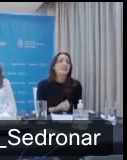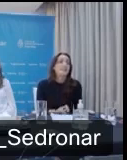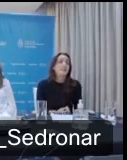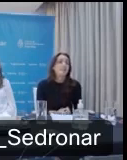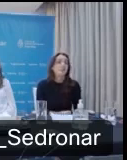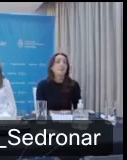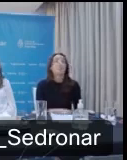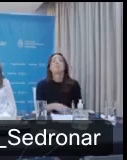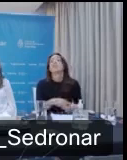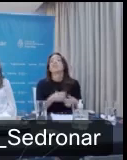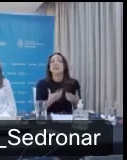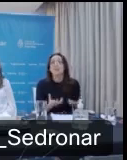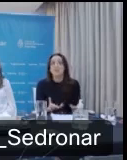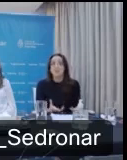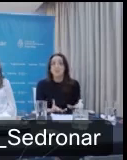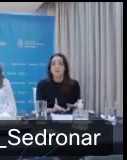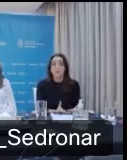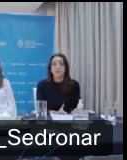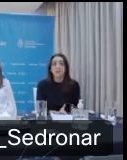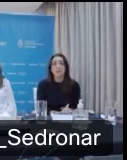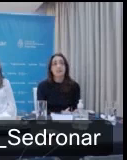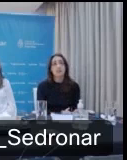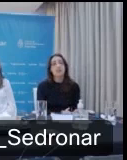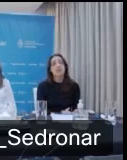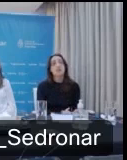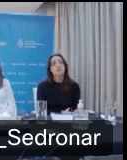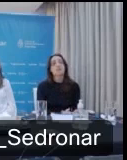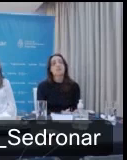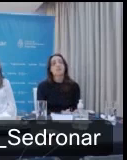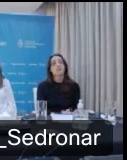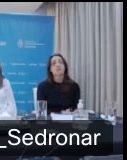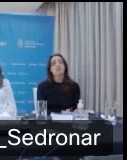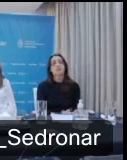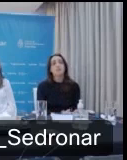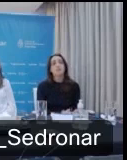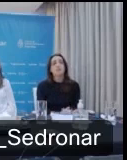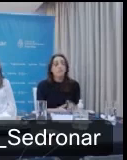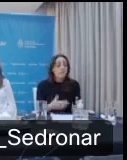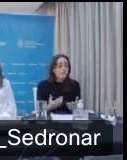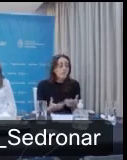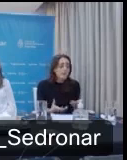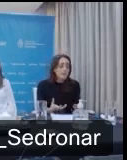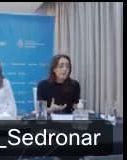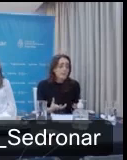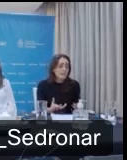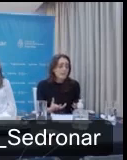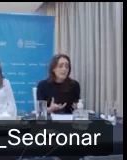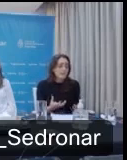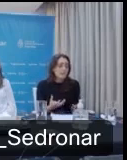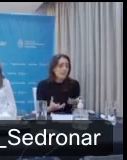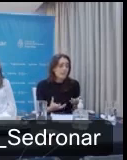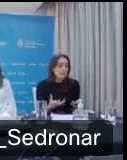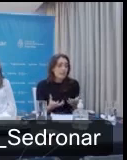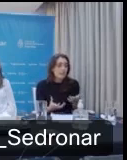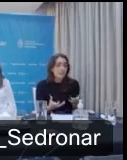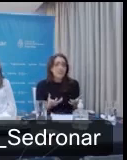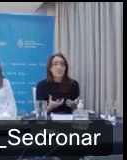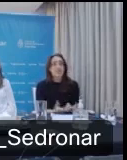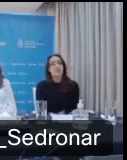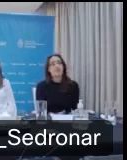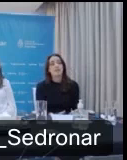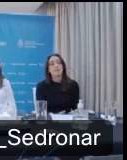importante, legítimo, ¿no? Como un motor de cambio muchas veces. También vamos a entender que